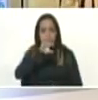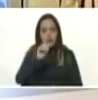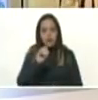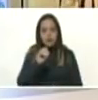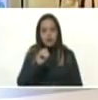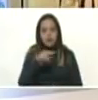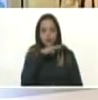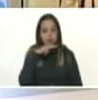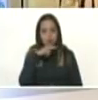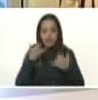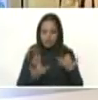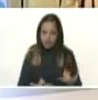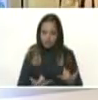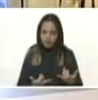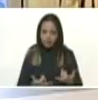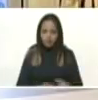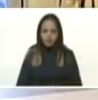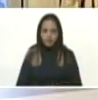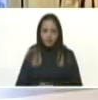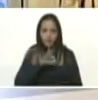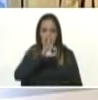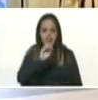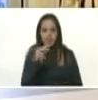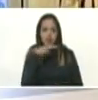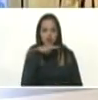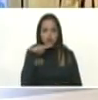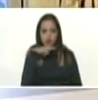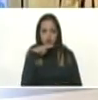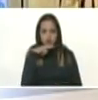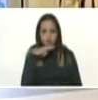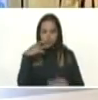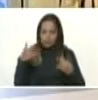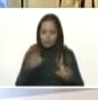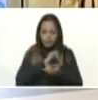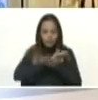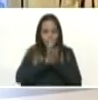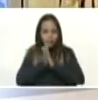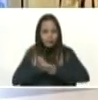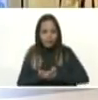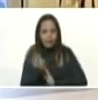ya. 30 de octubre. Se va el mes número 10.